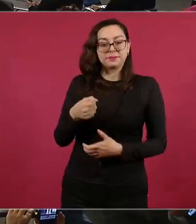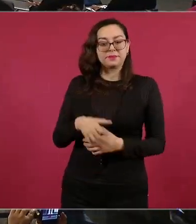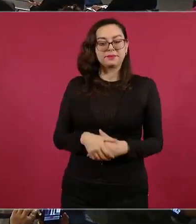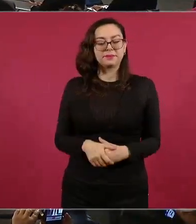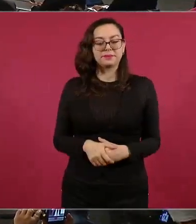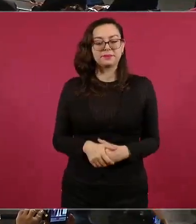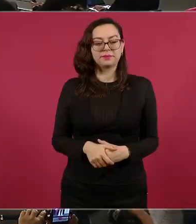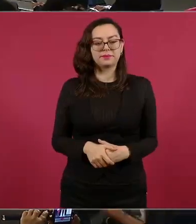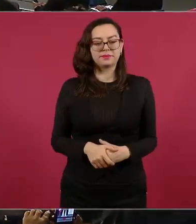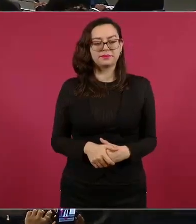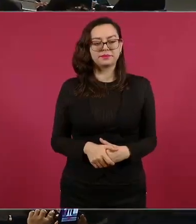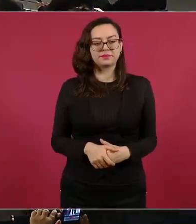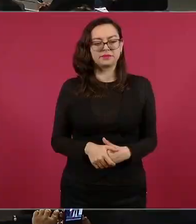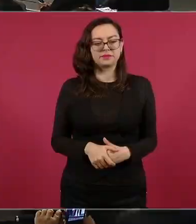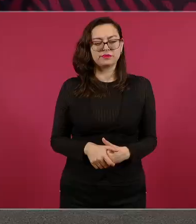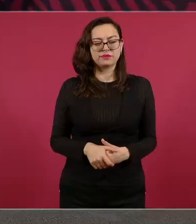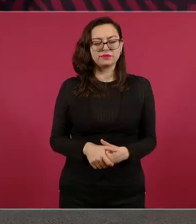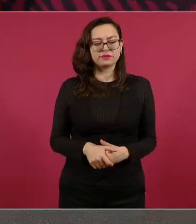de quienes